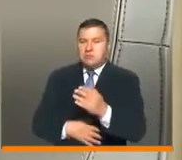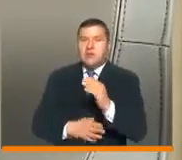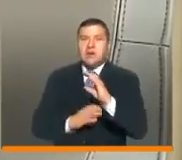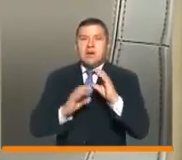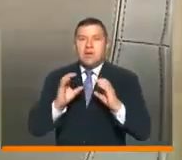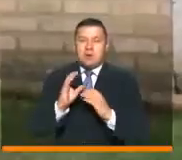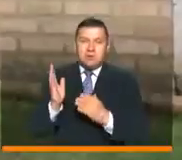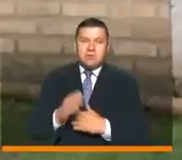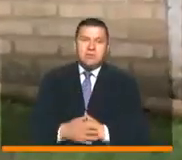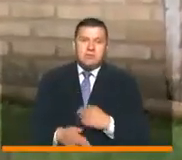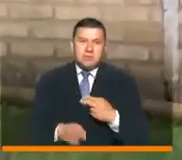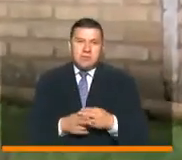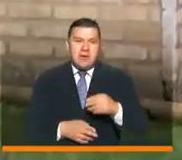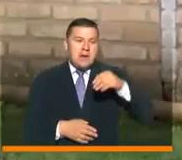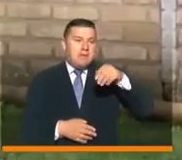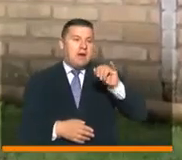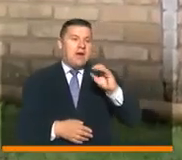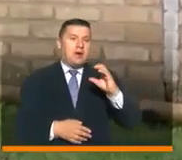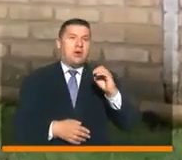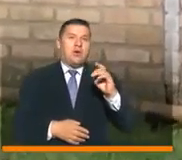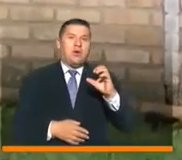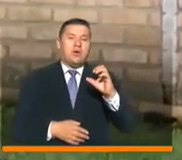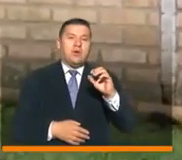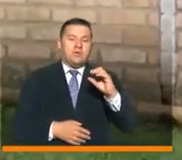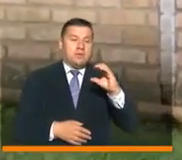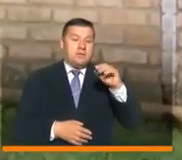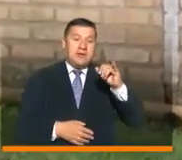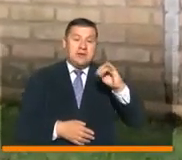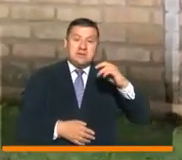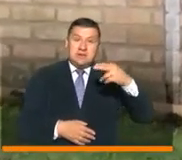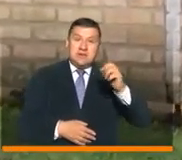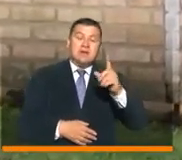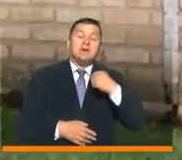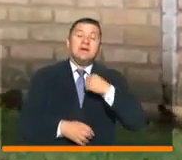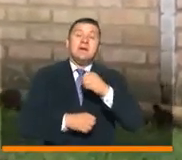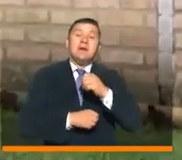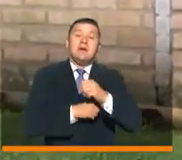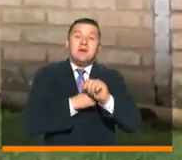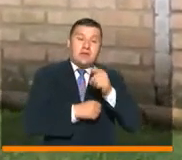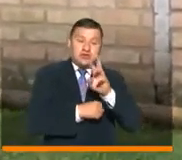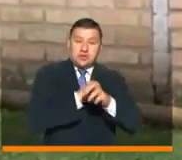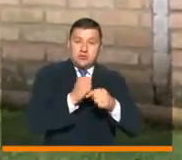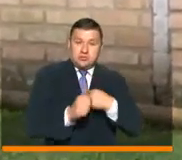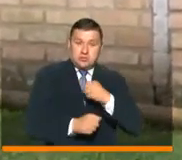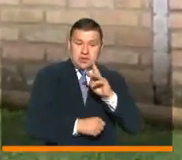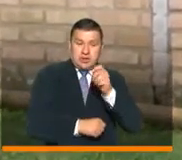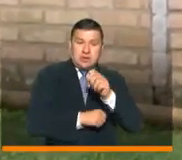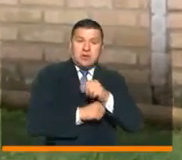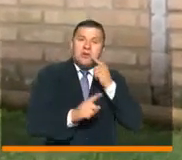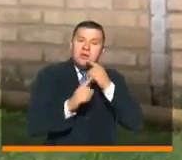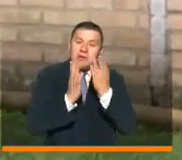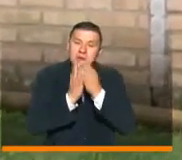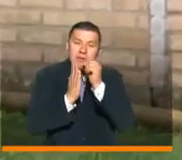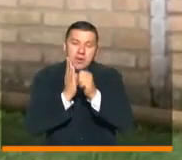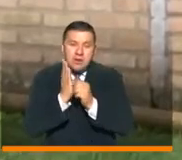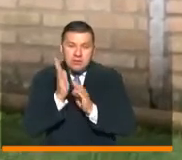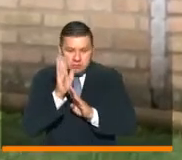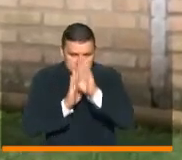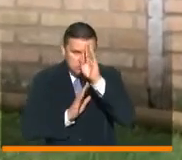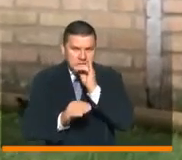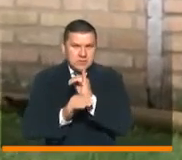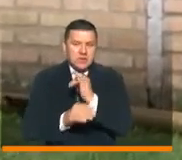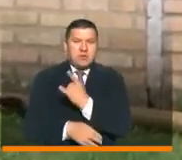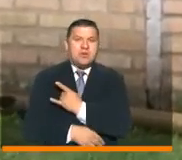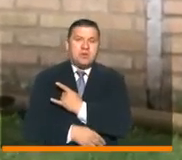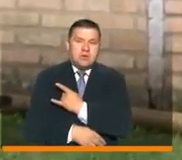Cauca. Mi nombre es Michael Arley Vargas Muñoz, tengo 18 años, estudio el programa de gestión empresarial en la